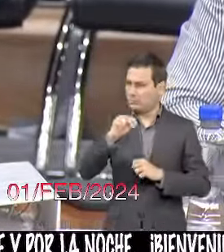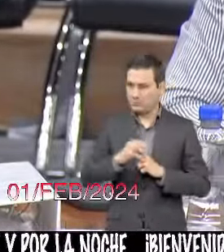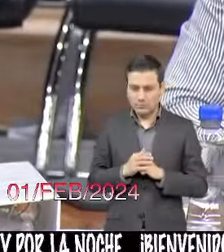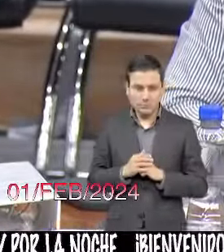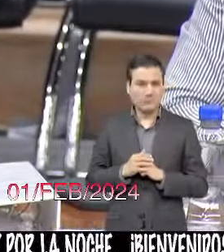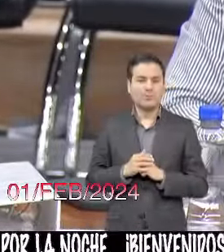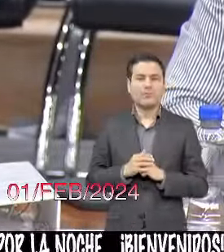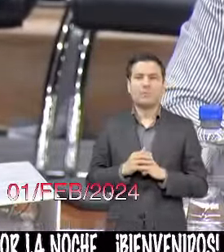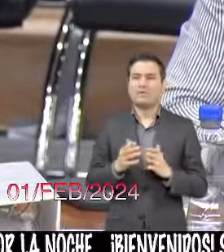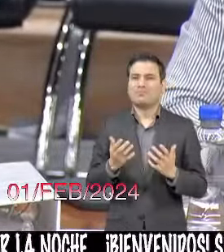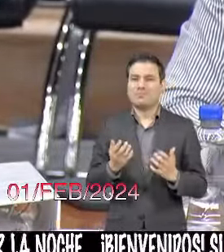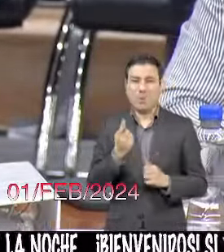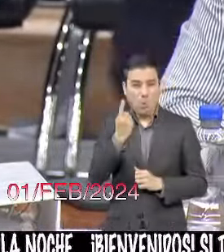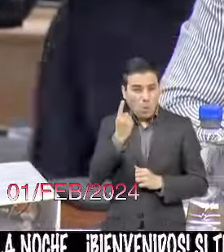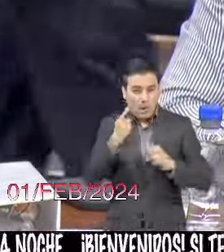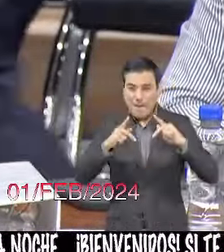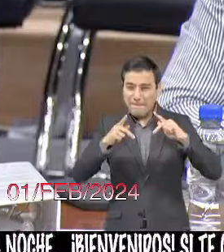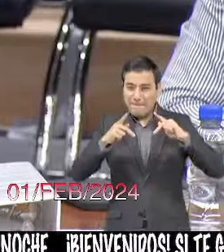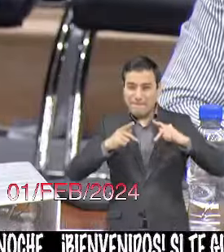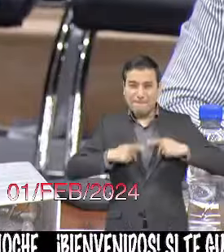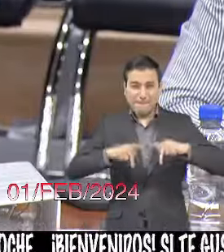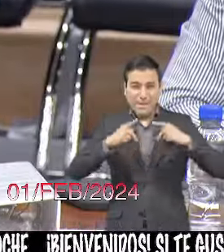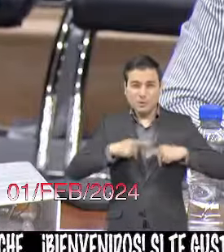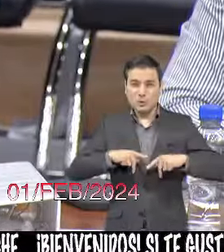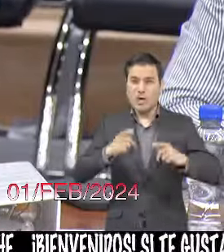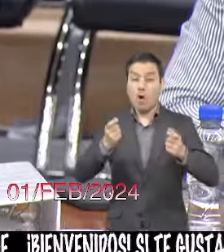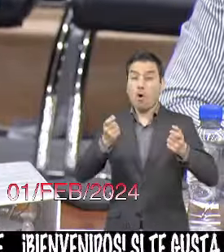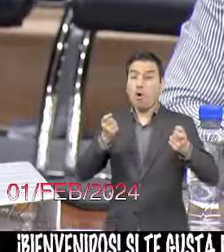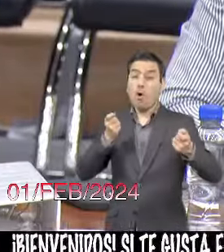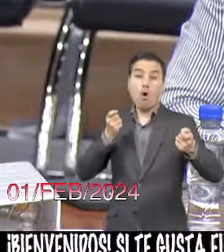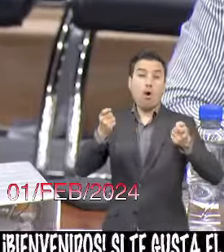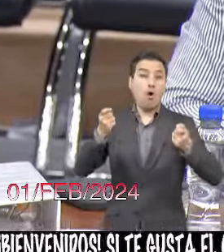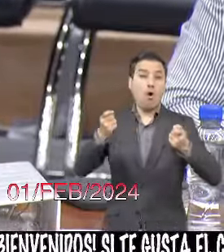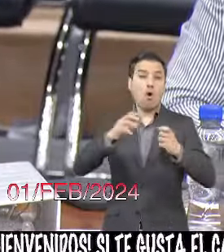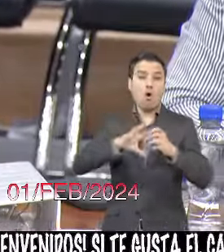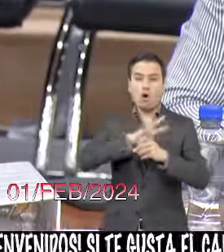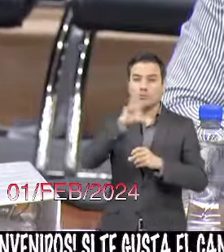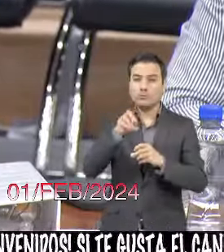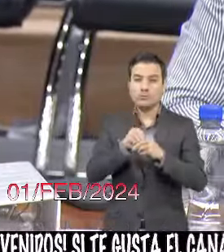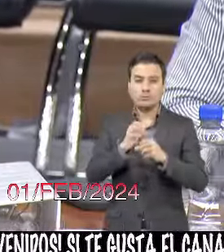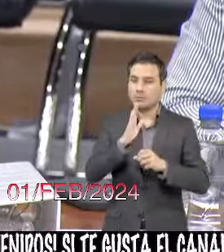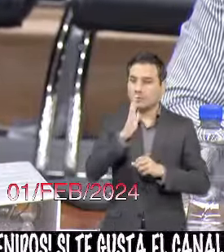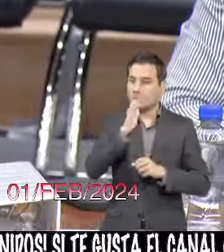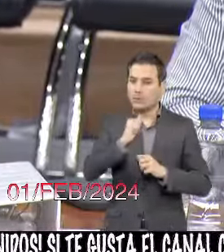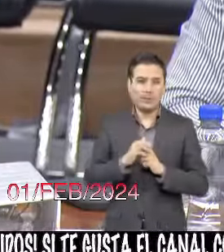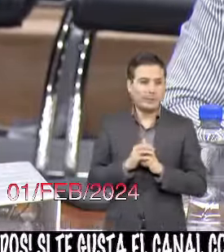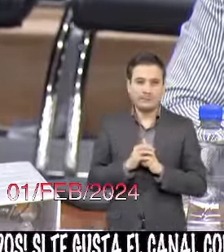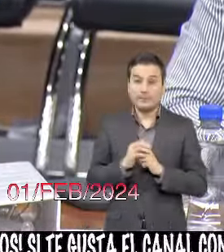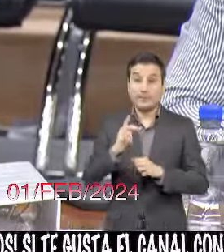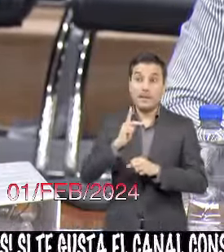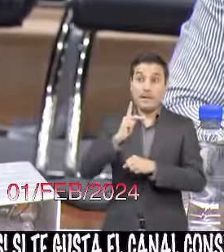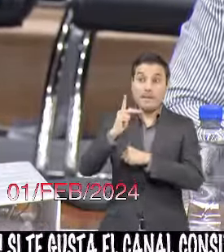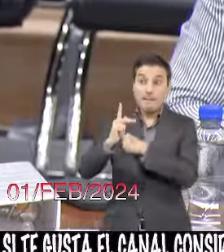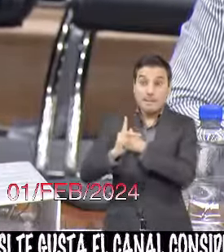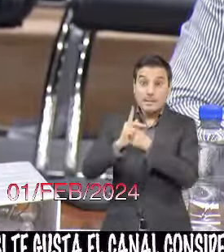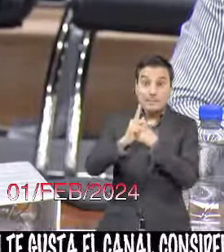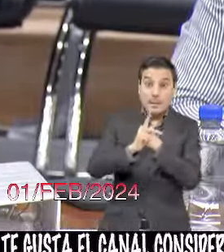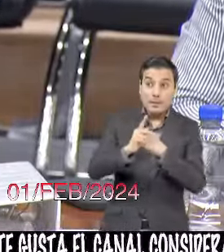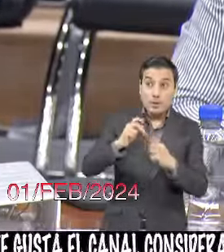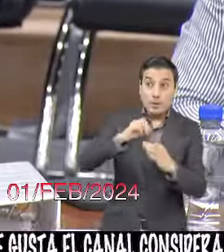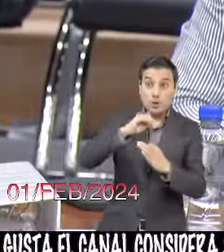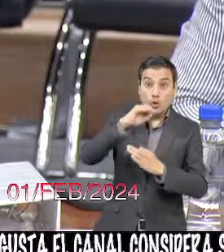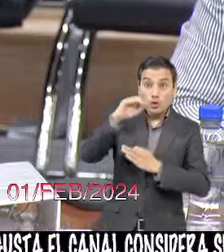poder en una sola persona le hace daño a los países. Todos los países que han avanzado lo hacen a